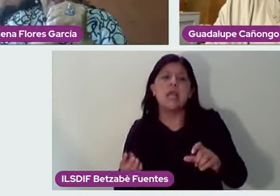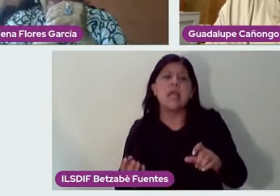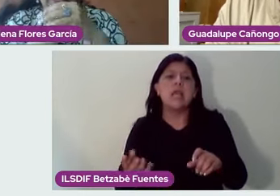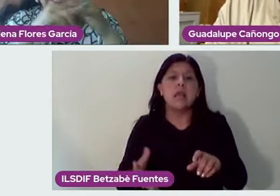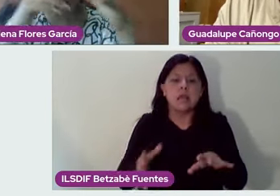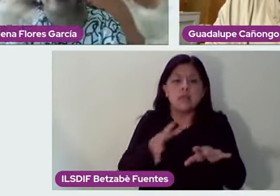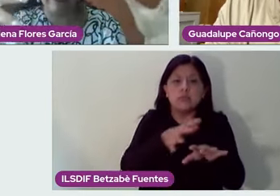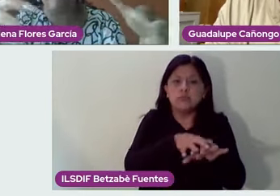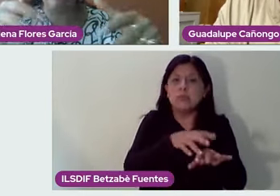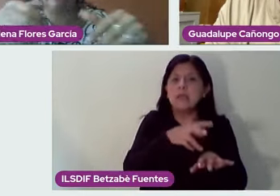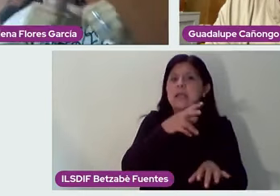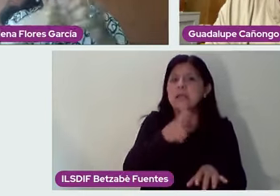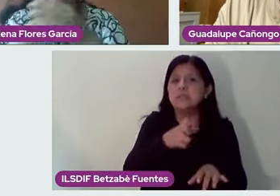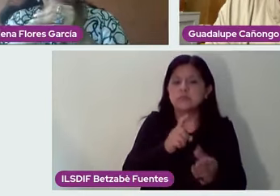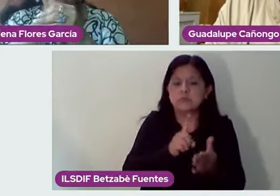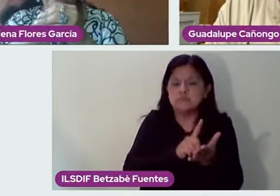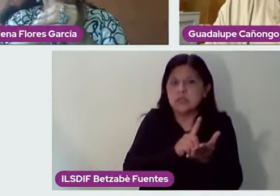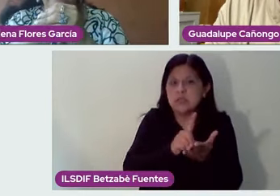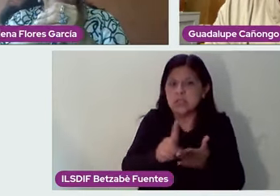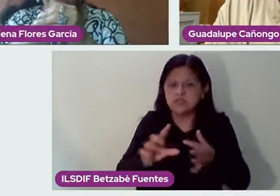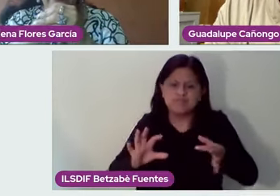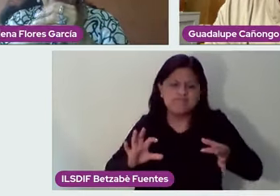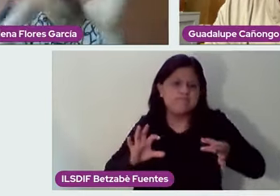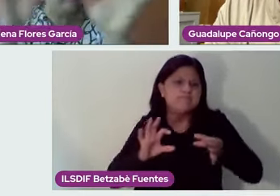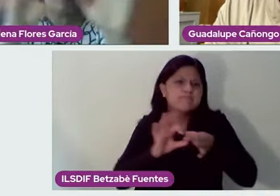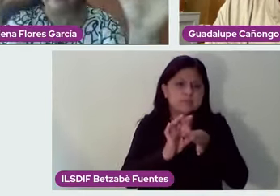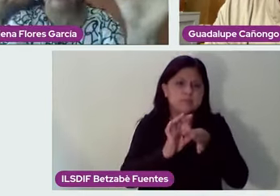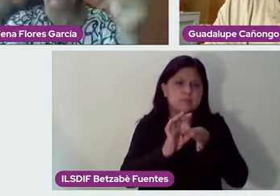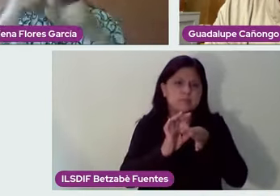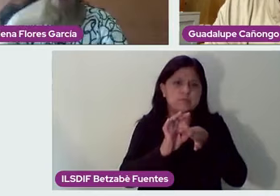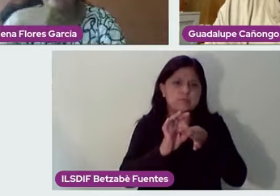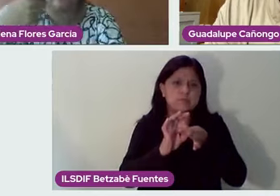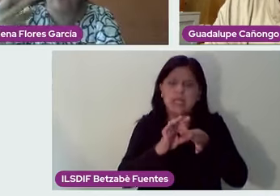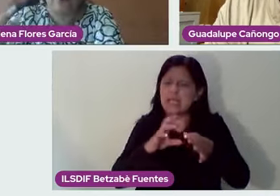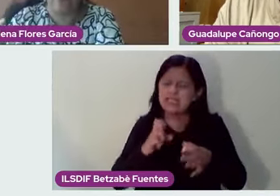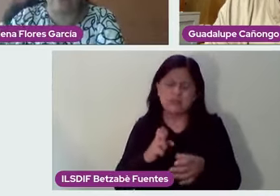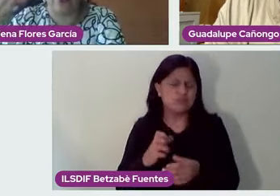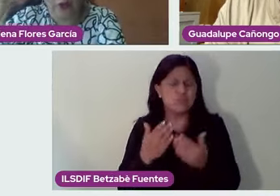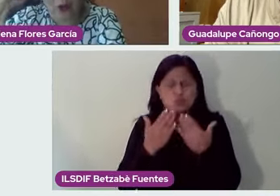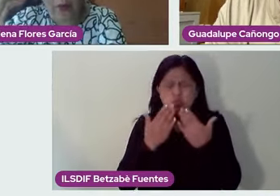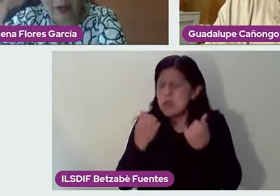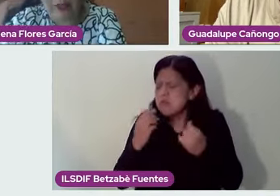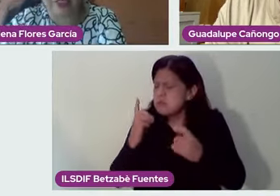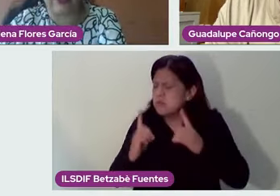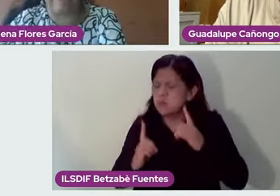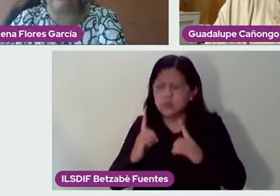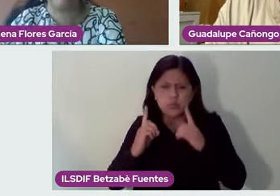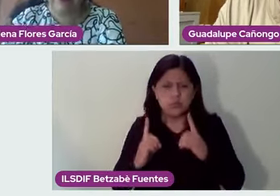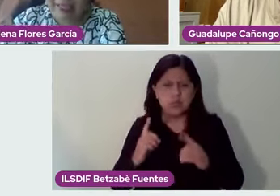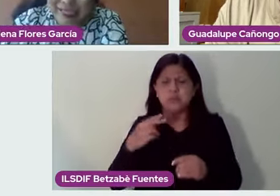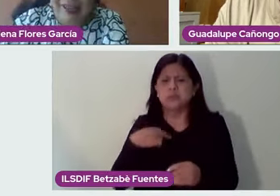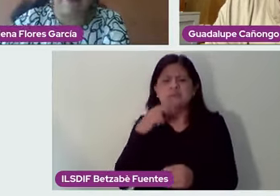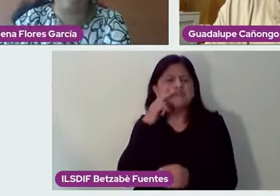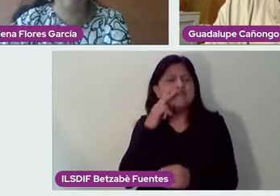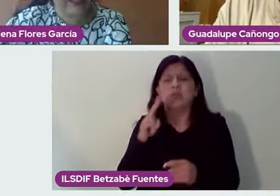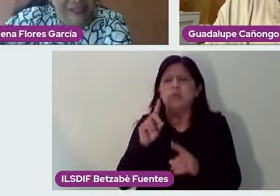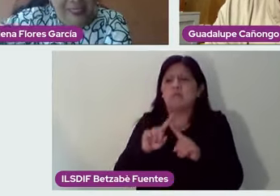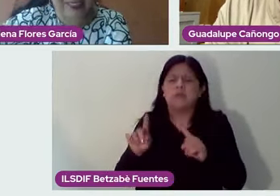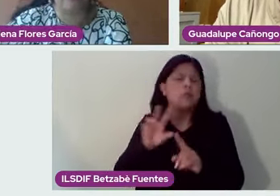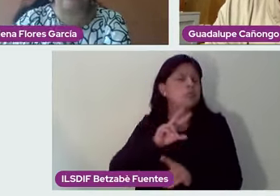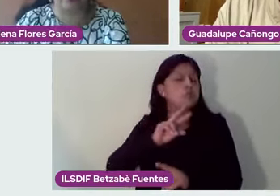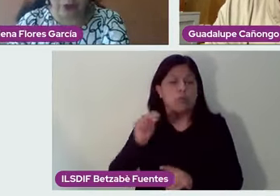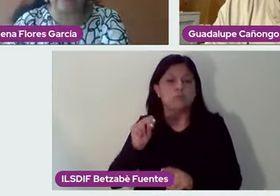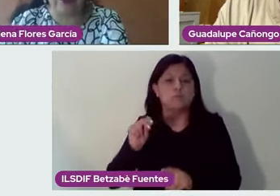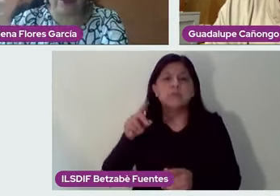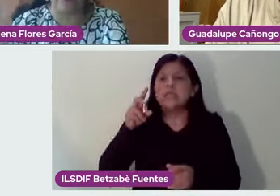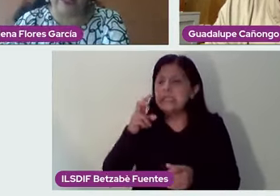algo necesariamente aludible a derechos. O sea, no lo veo desde otra perspectiva. Sin embargo,